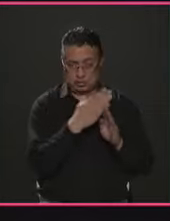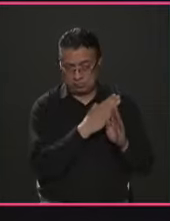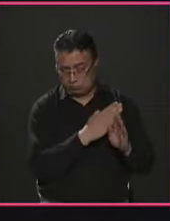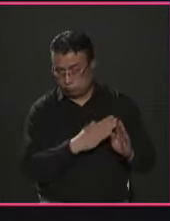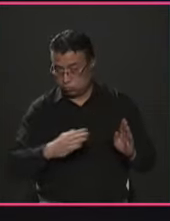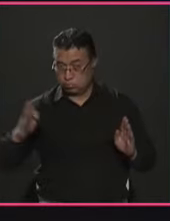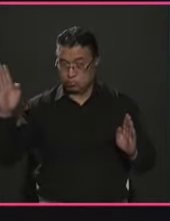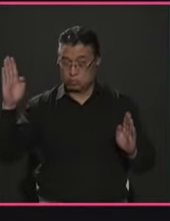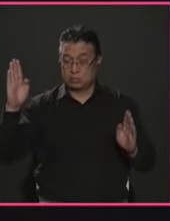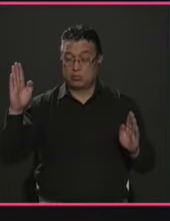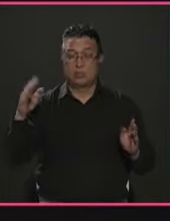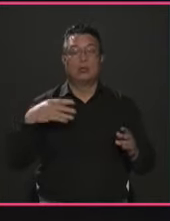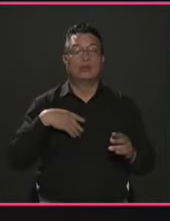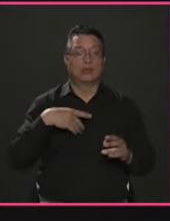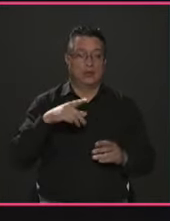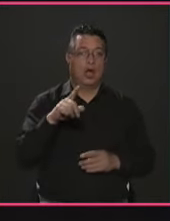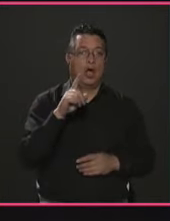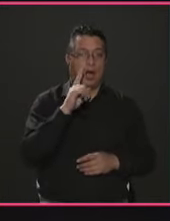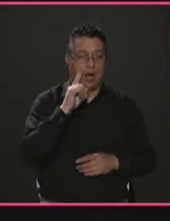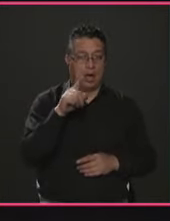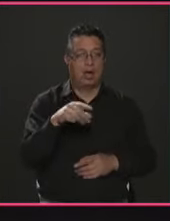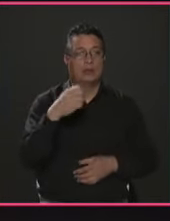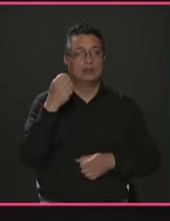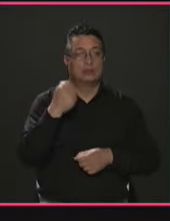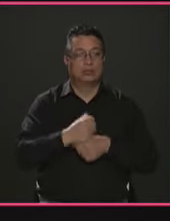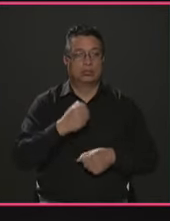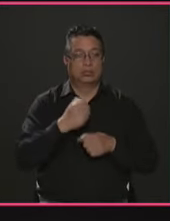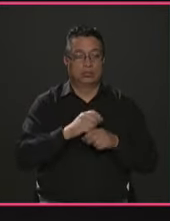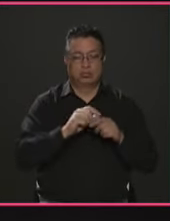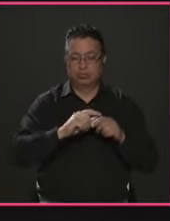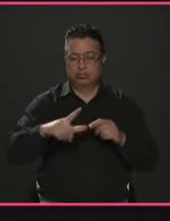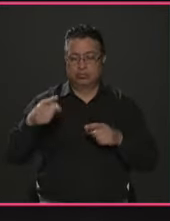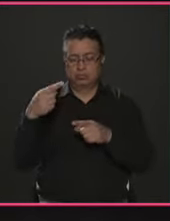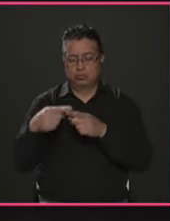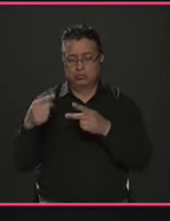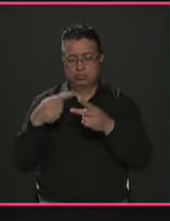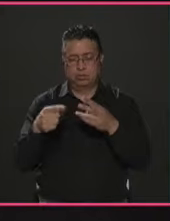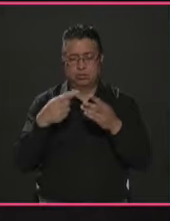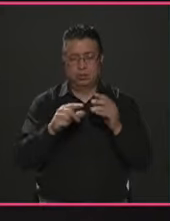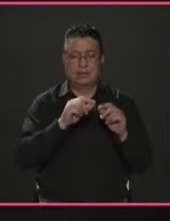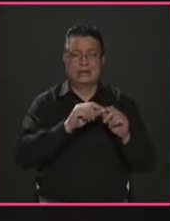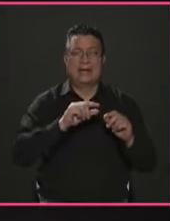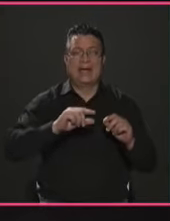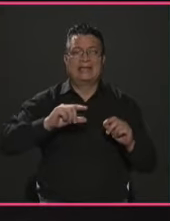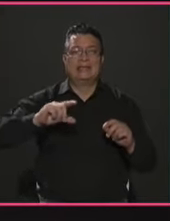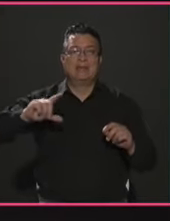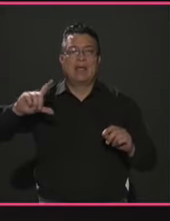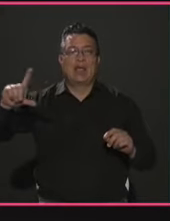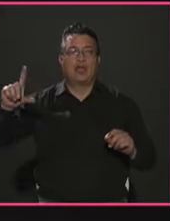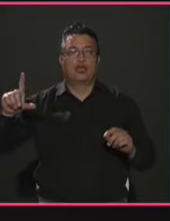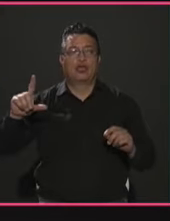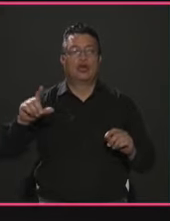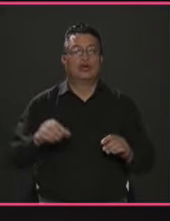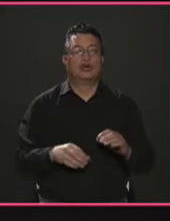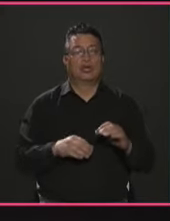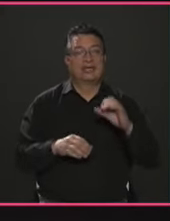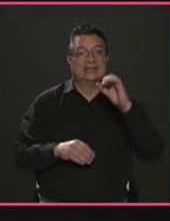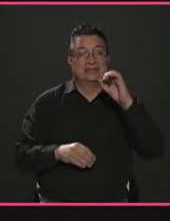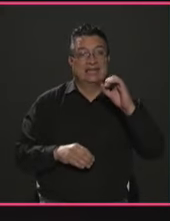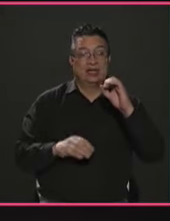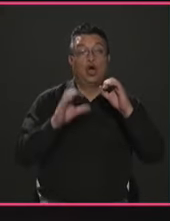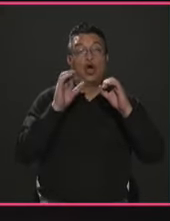adelante ha tenido una productividad total de factores un crecimiento cero o